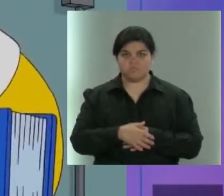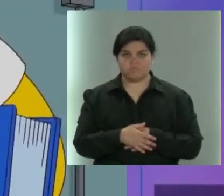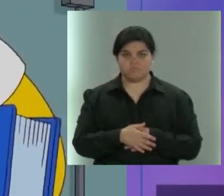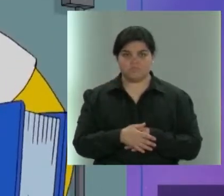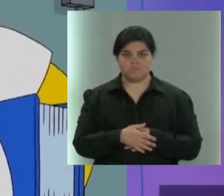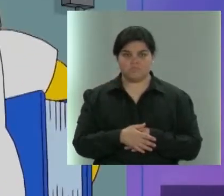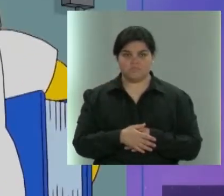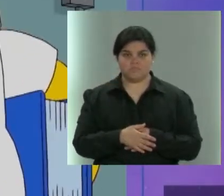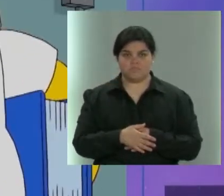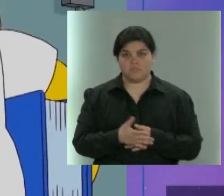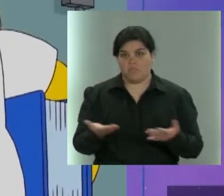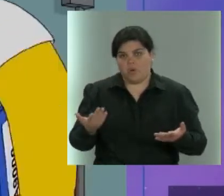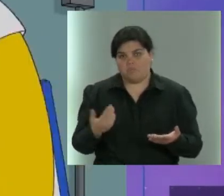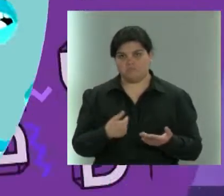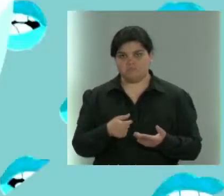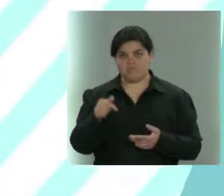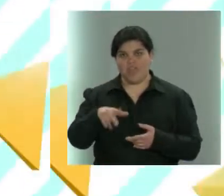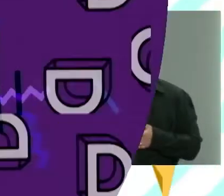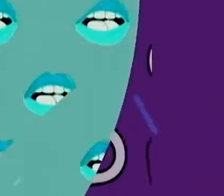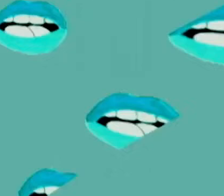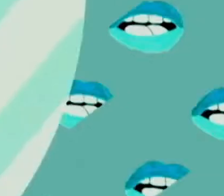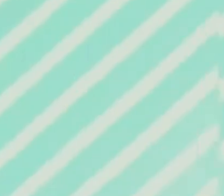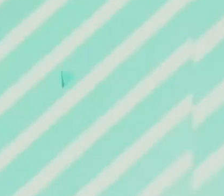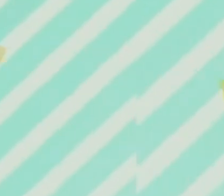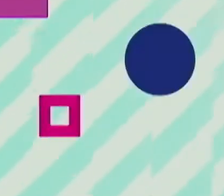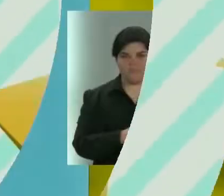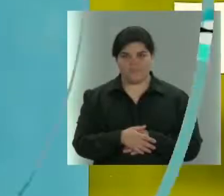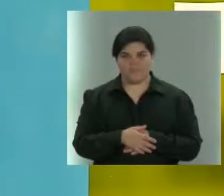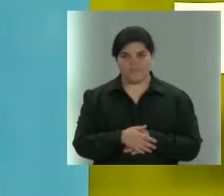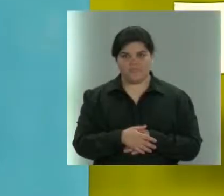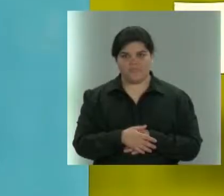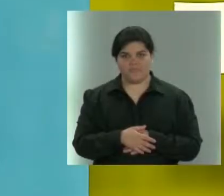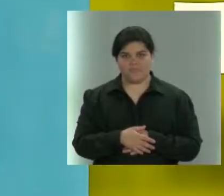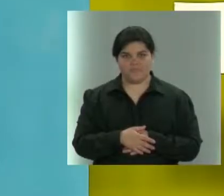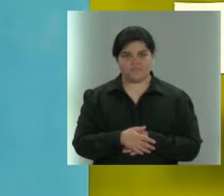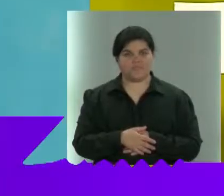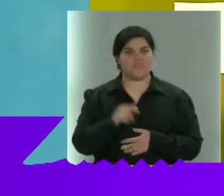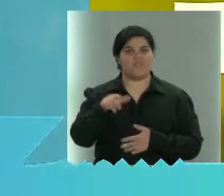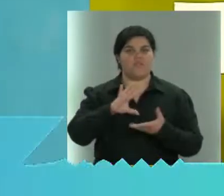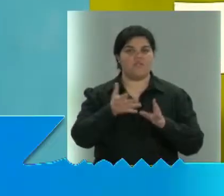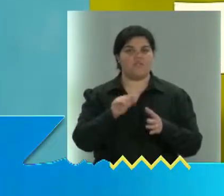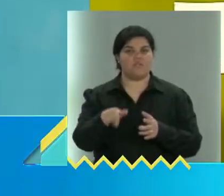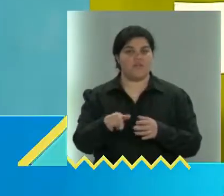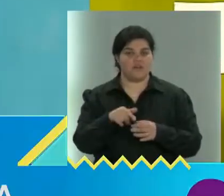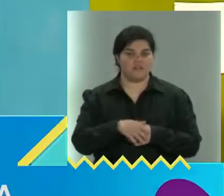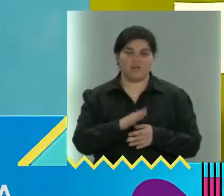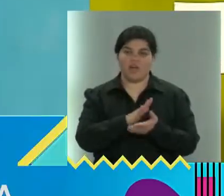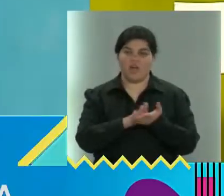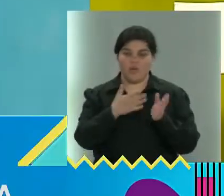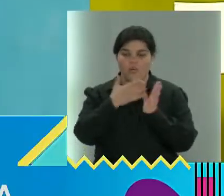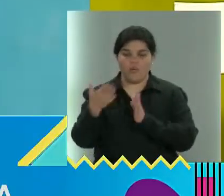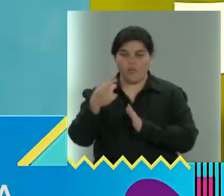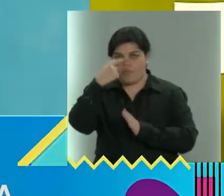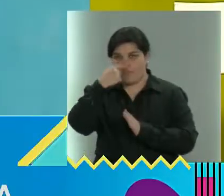Bueno, al menos no siente dolor. De esta manera abrimos el último bloque de